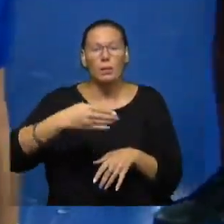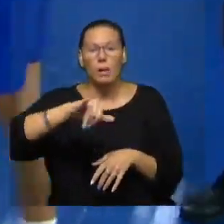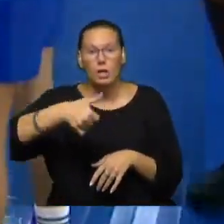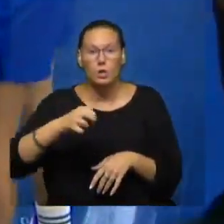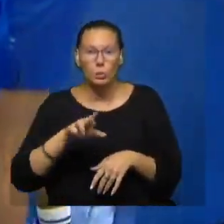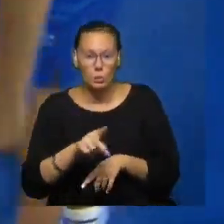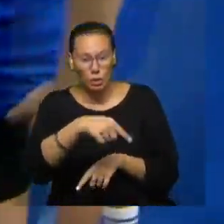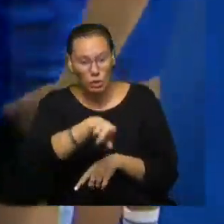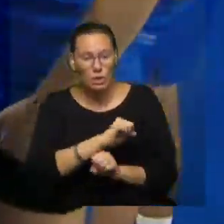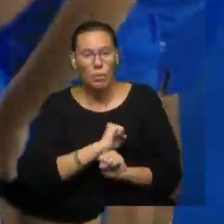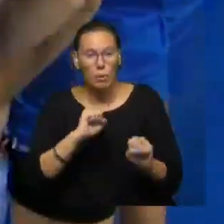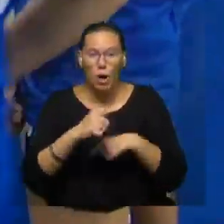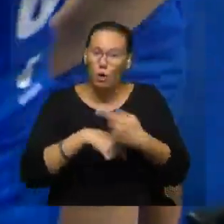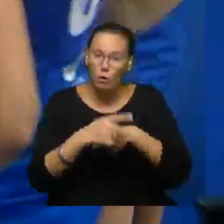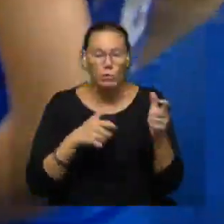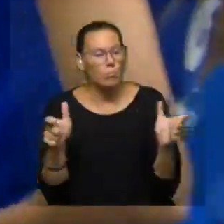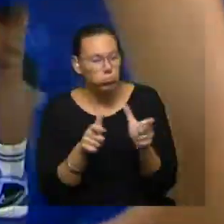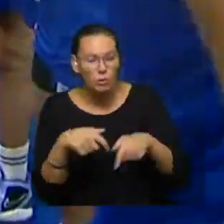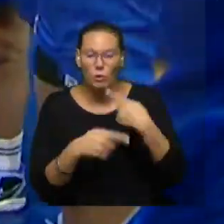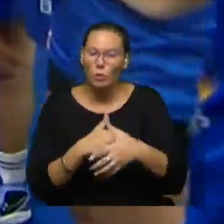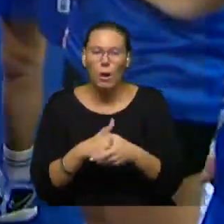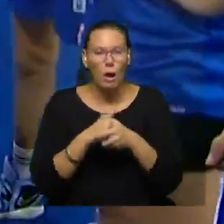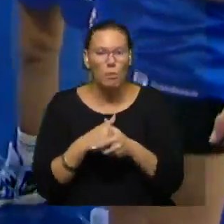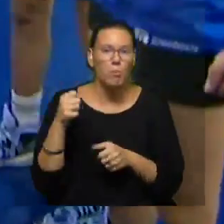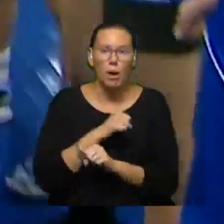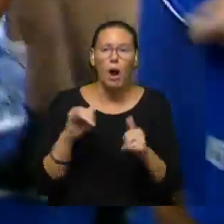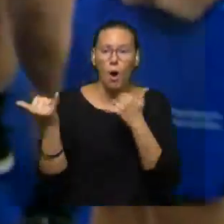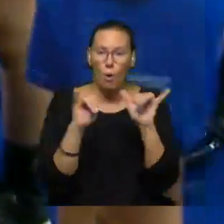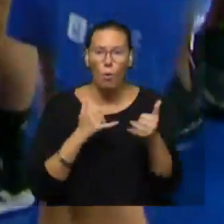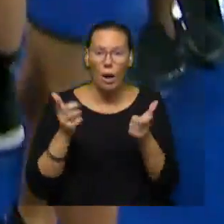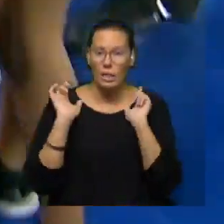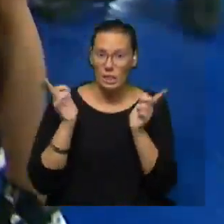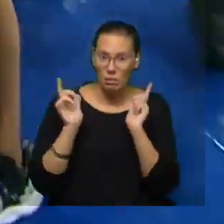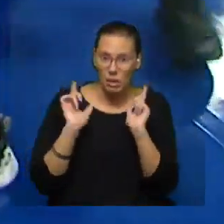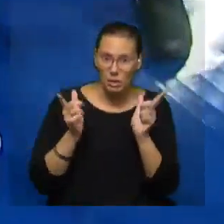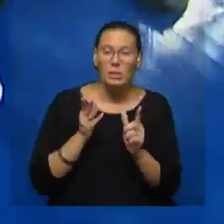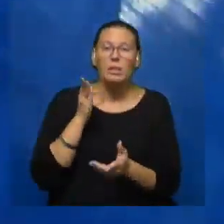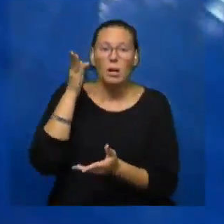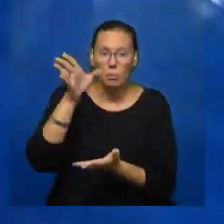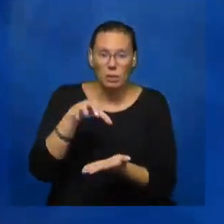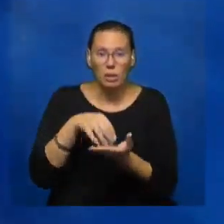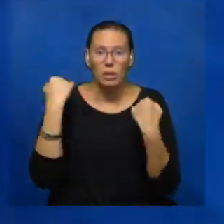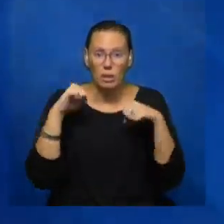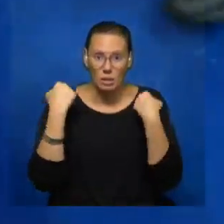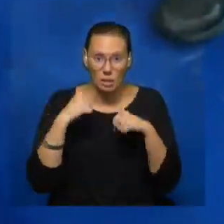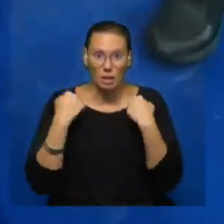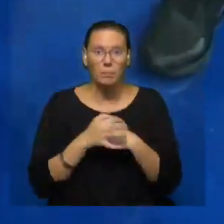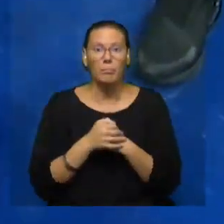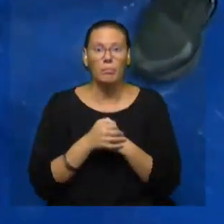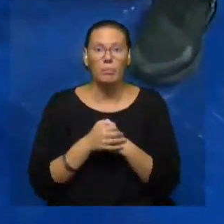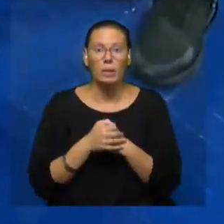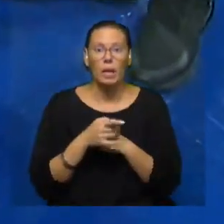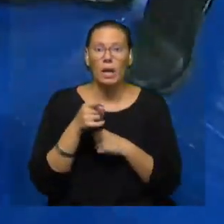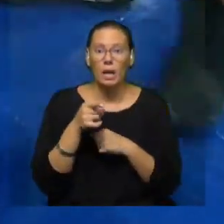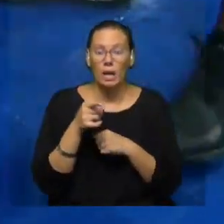buenísimo para que ellas se sigan juntando, sigan siendo amigas y puedan venir a jugar, divertirse, aparte de ir a sus cuadros a entrenar y a jugar. Eso se respiraba en